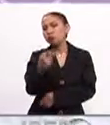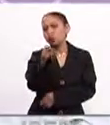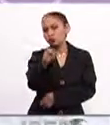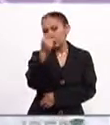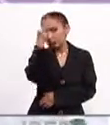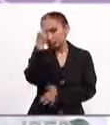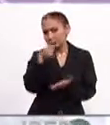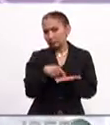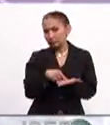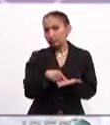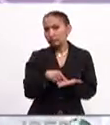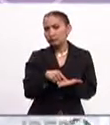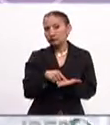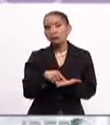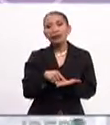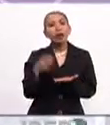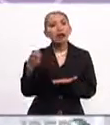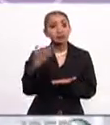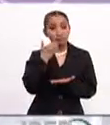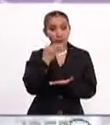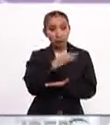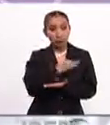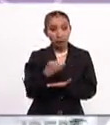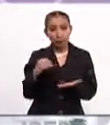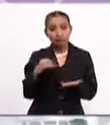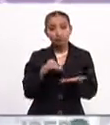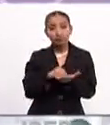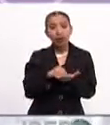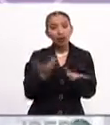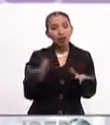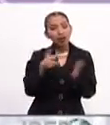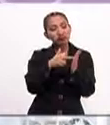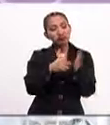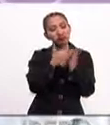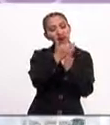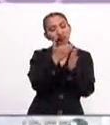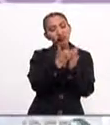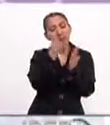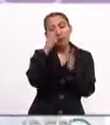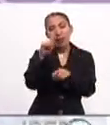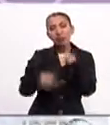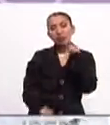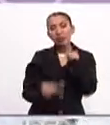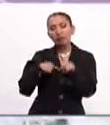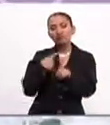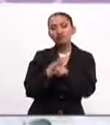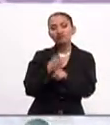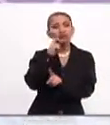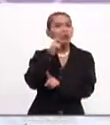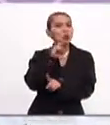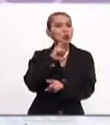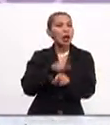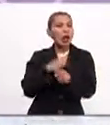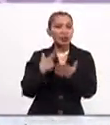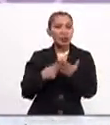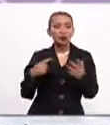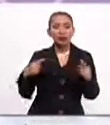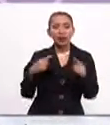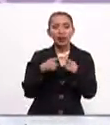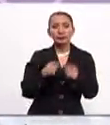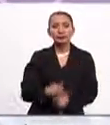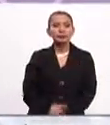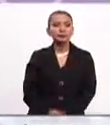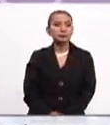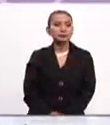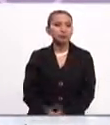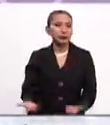usted considera que es viable la implementación de las medidas propuestas para combatir el abuso sexual dentro de la